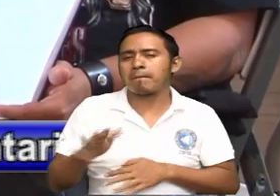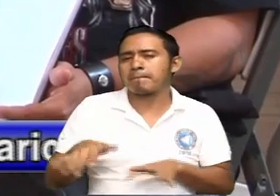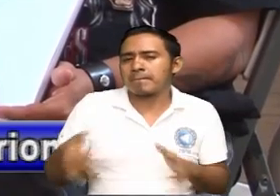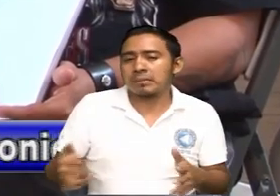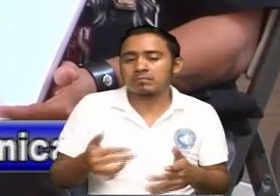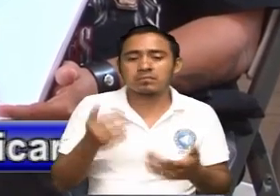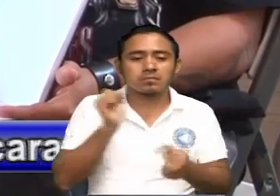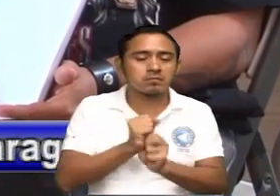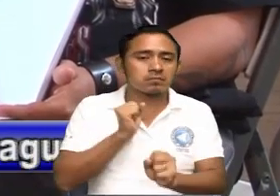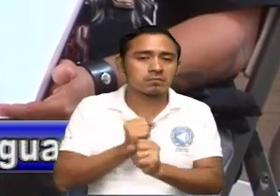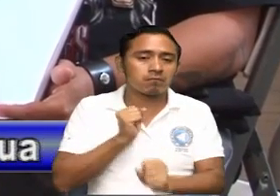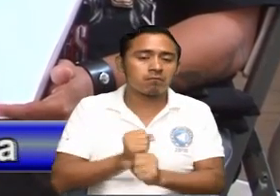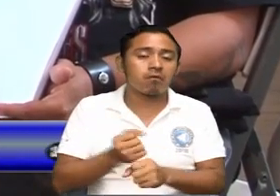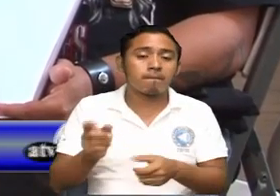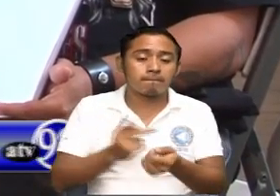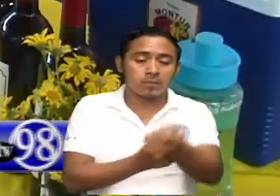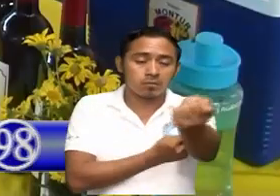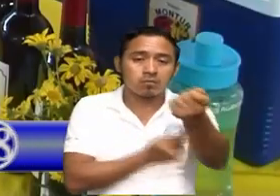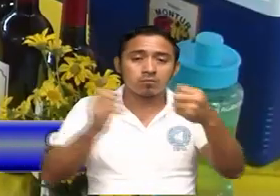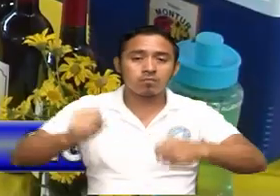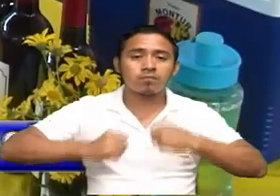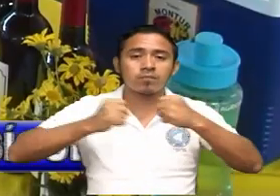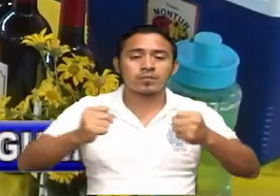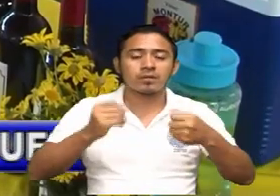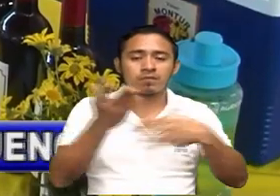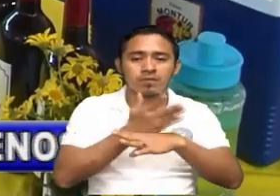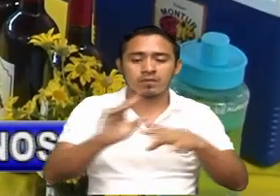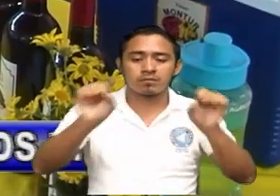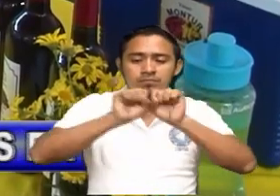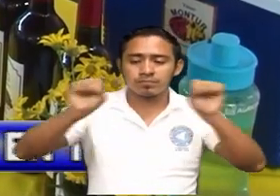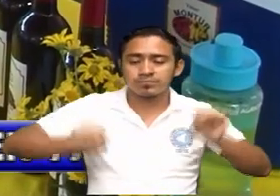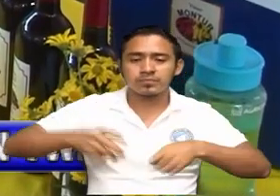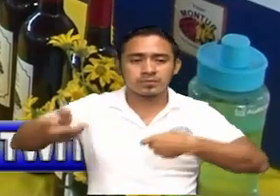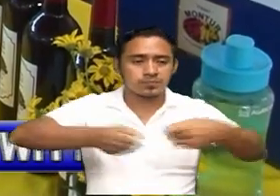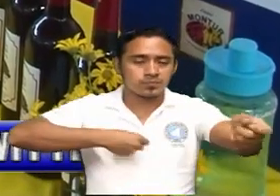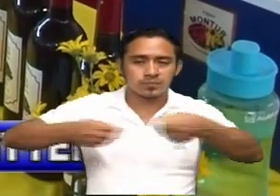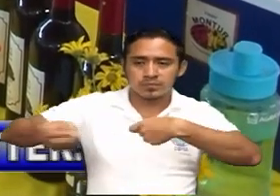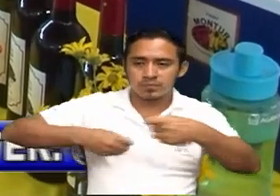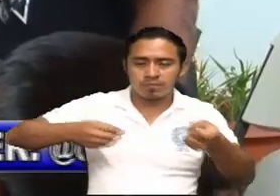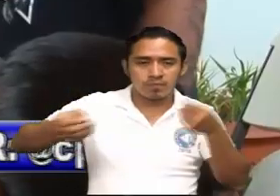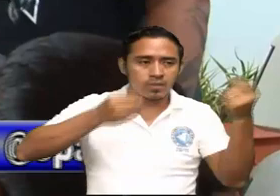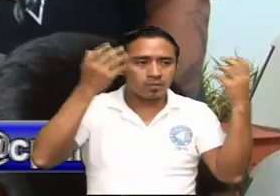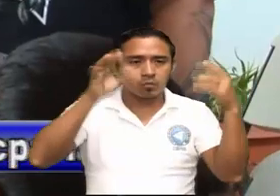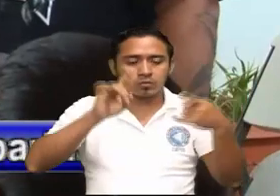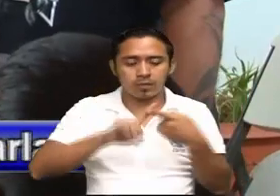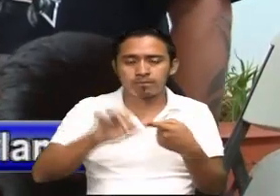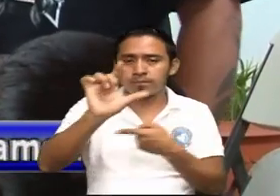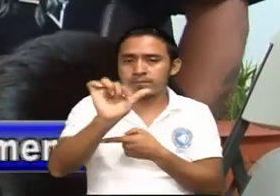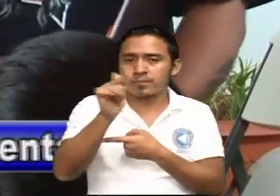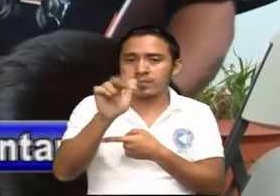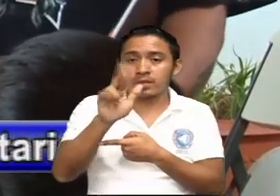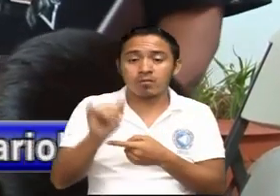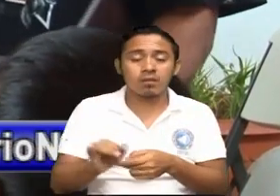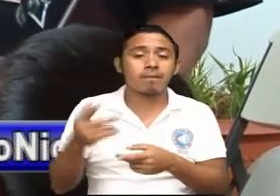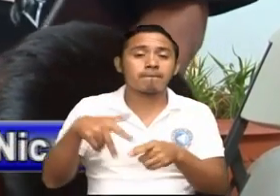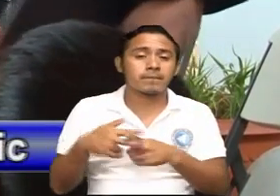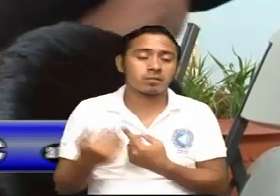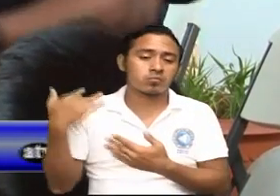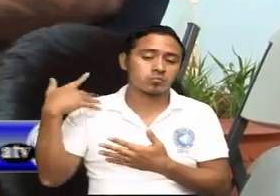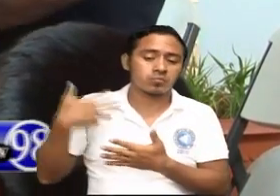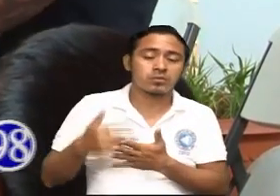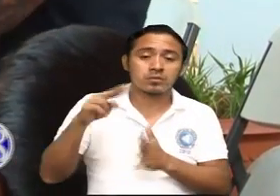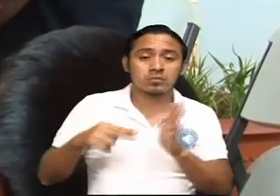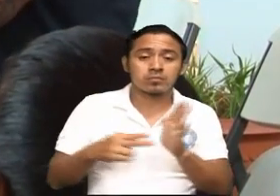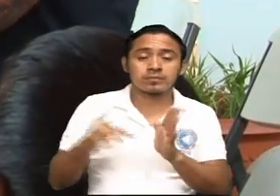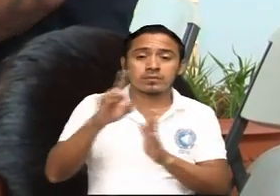del trabajo del proyecto de fortalecimiento de capacidades de comercialización de productos agrícolas que inició en el 2018